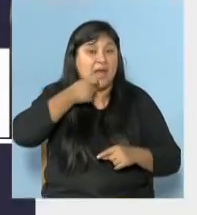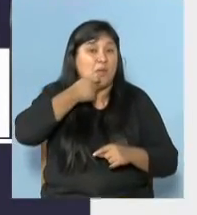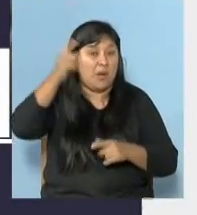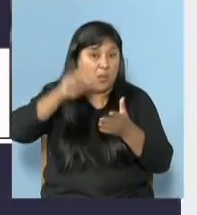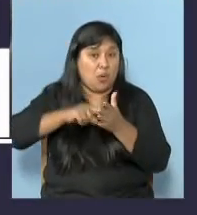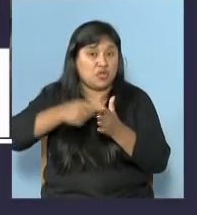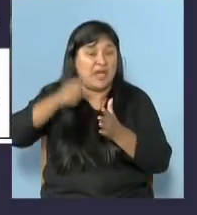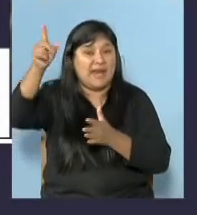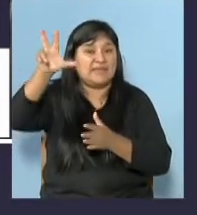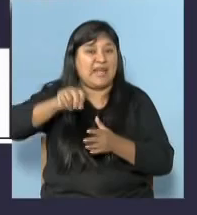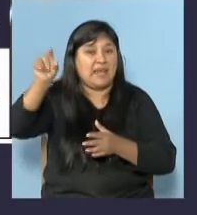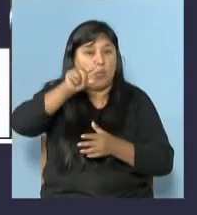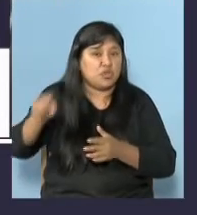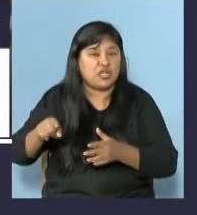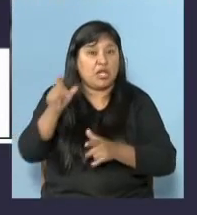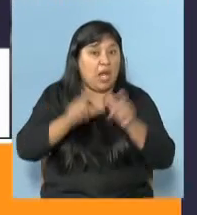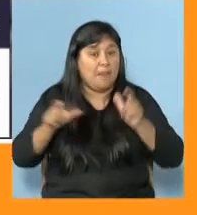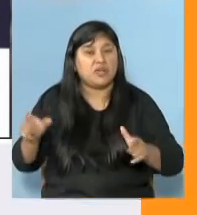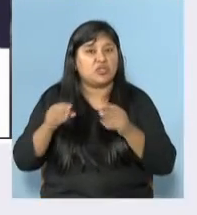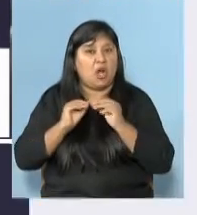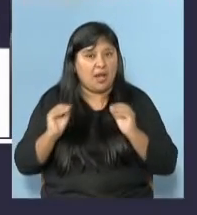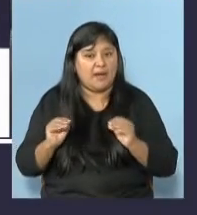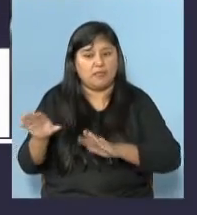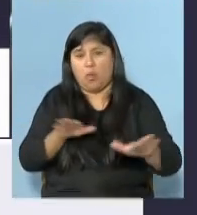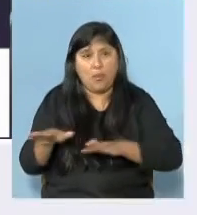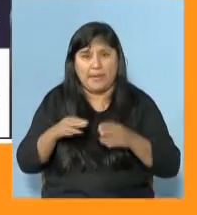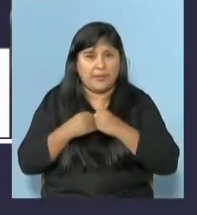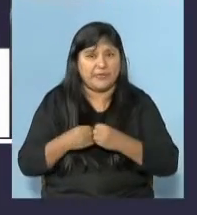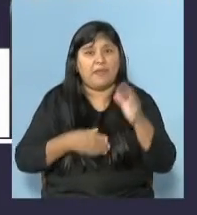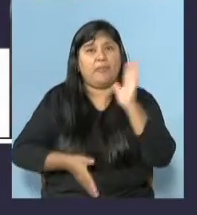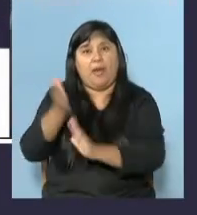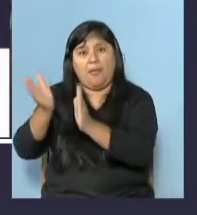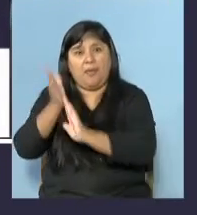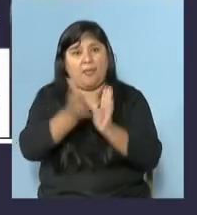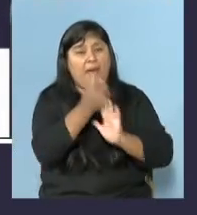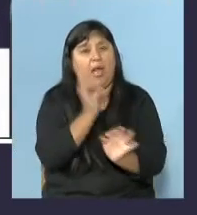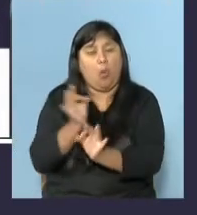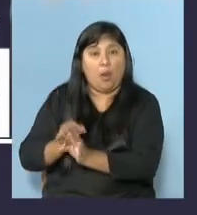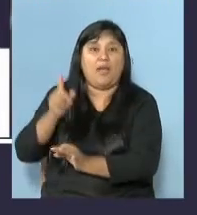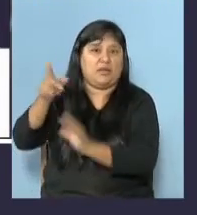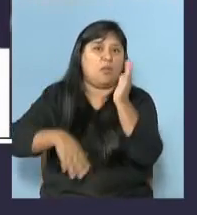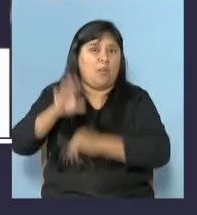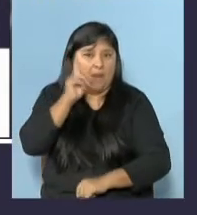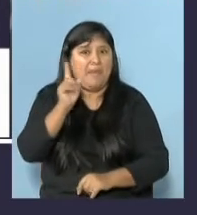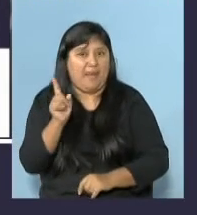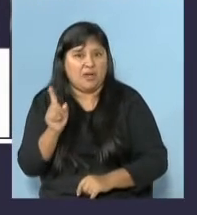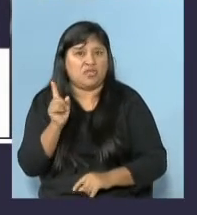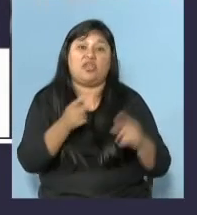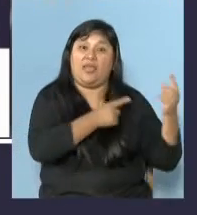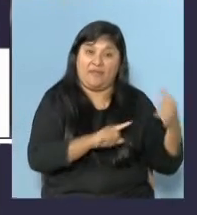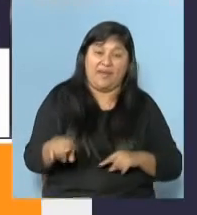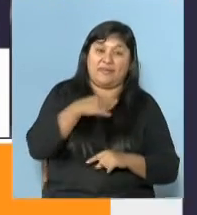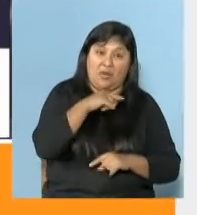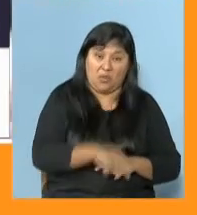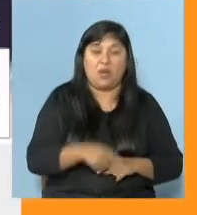que entra y sale de la ciudad y que eso genera realmente una situación de riesgo. Lo que nosotros siempre hemos sostenido que la